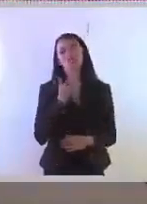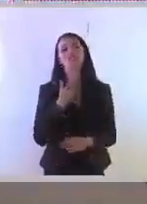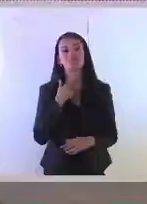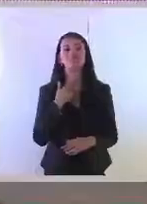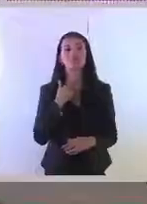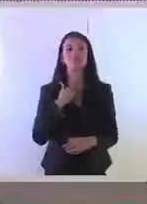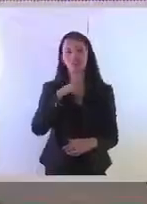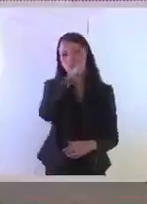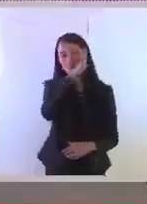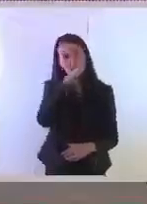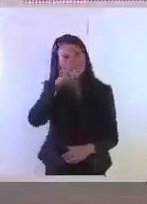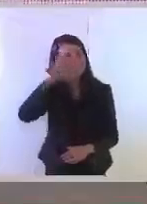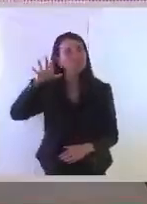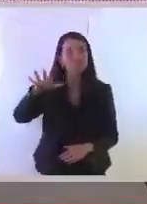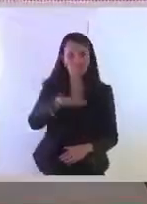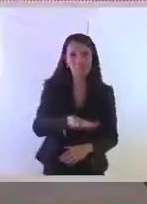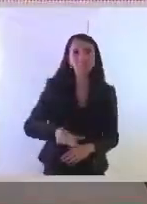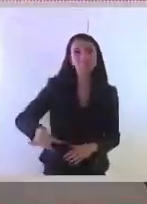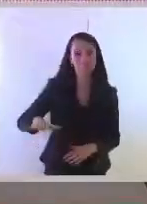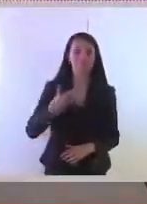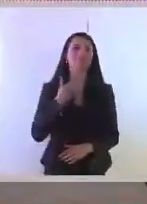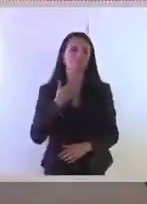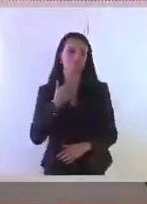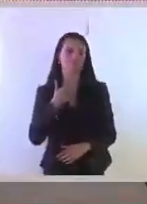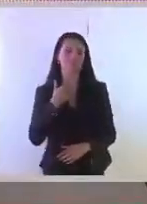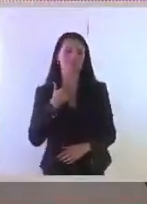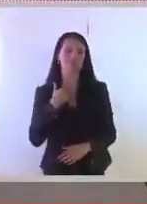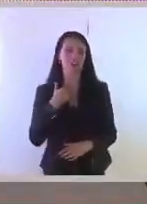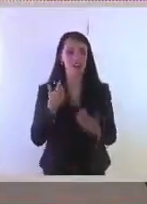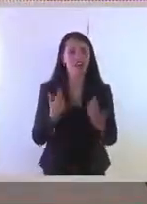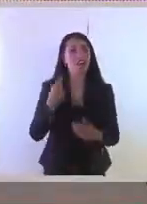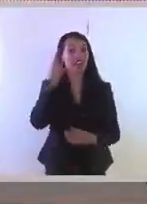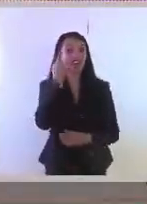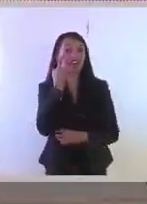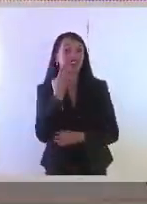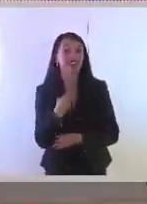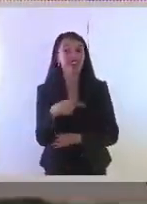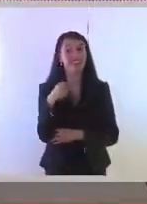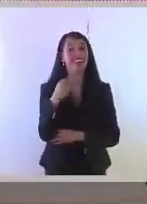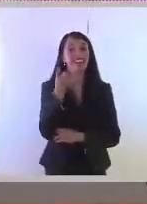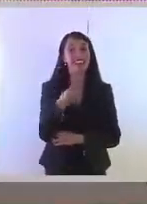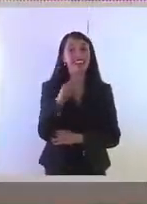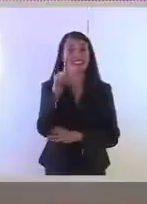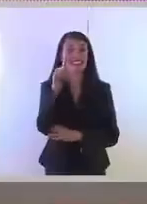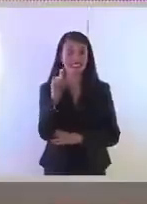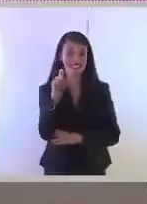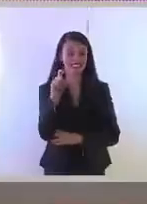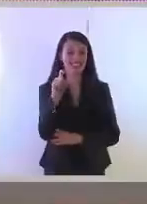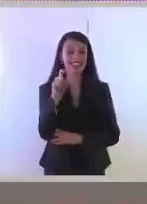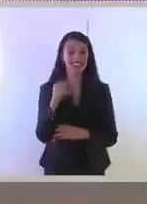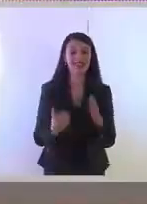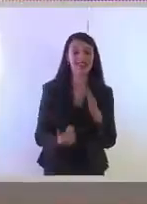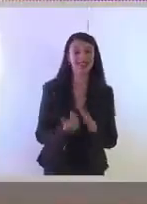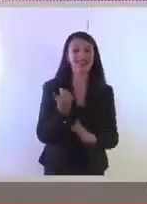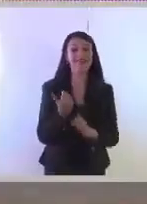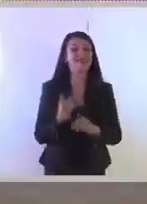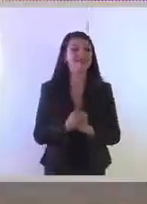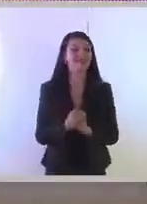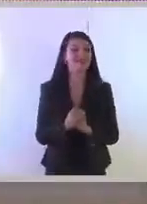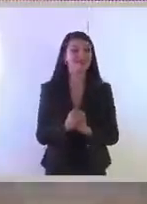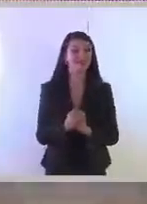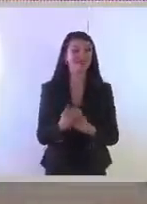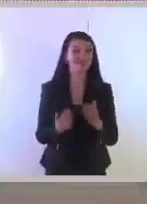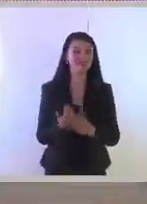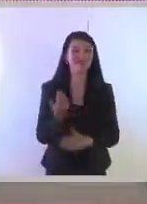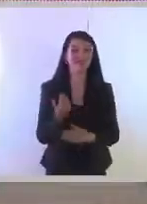ojalá. Yo estoy aquí ahorita, este es mi día 16 desde que me posesioné. Estoy en el